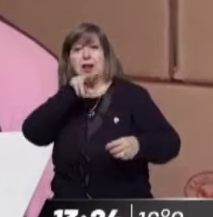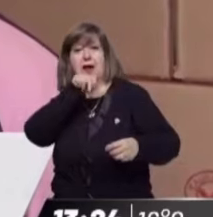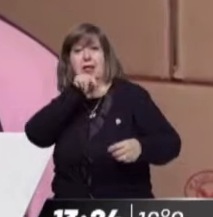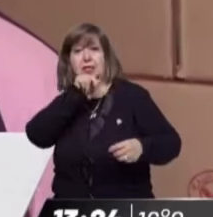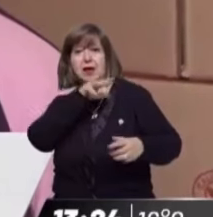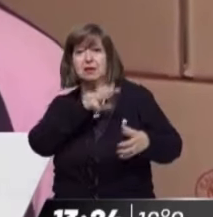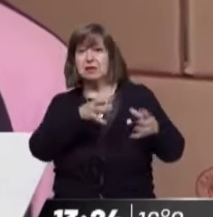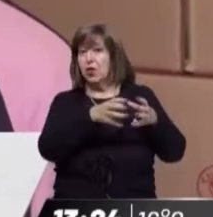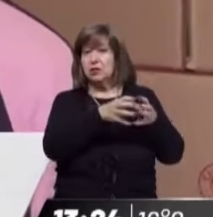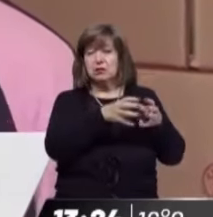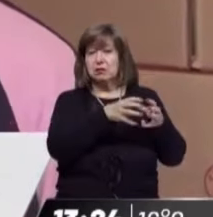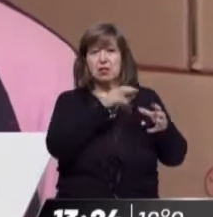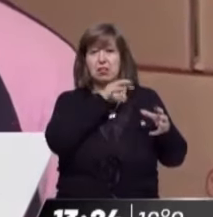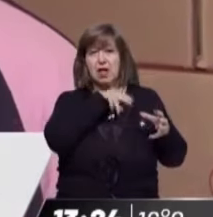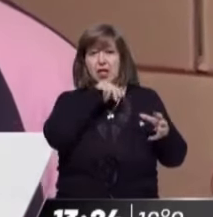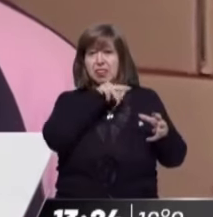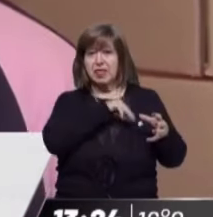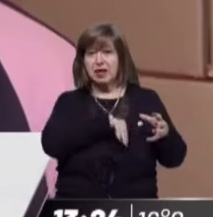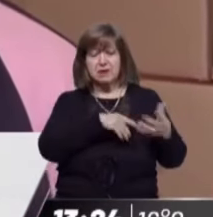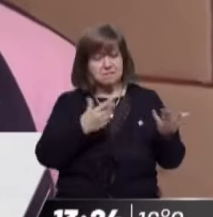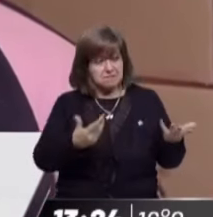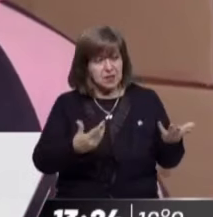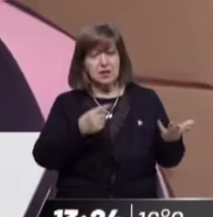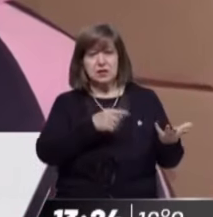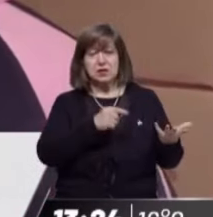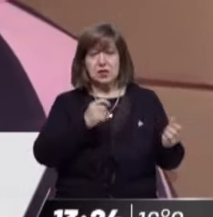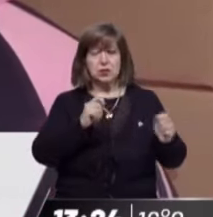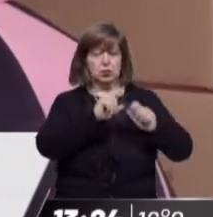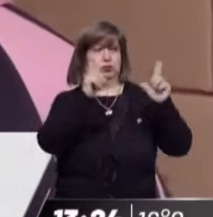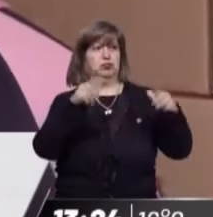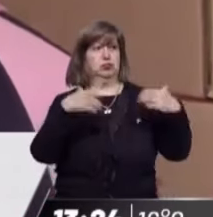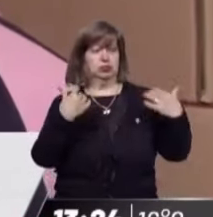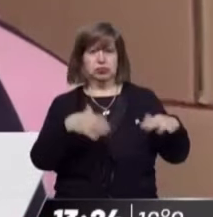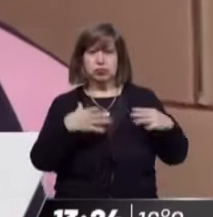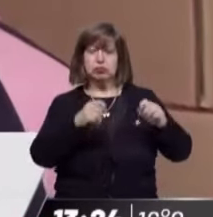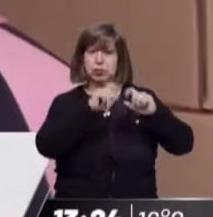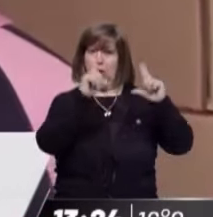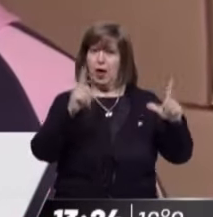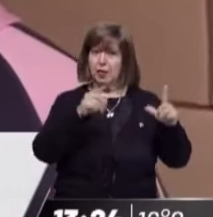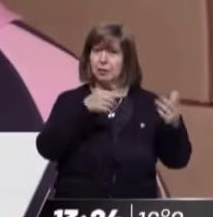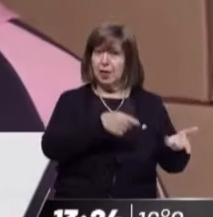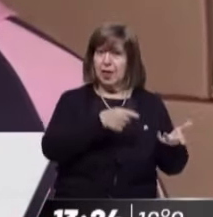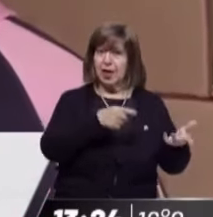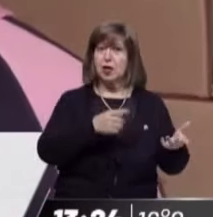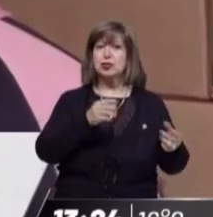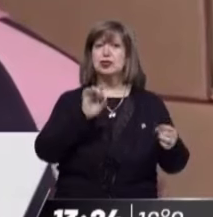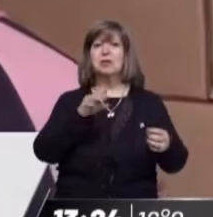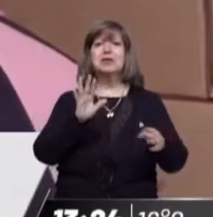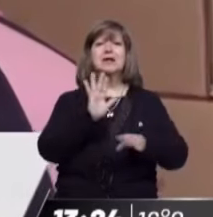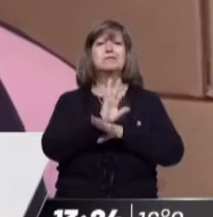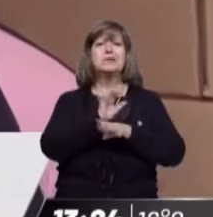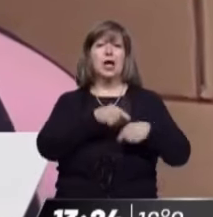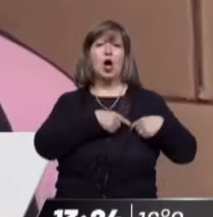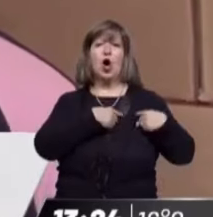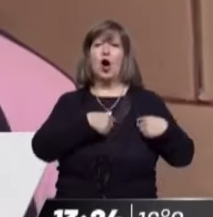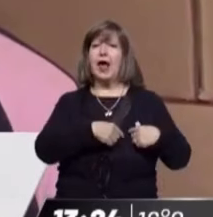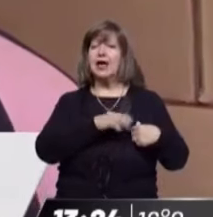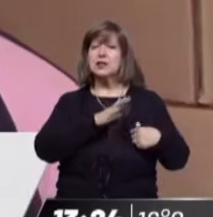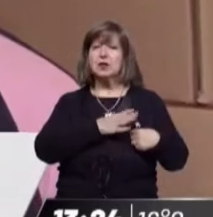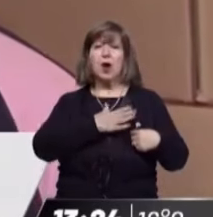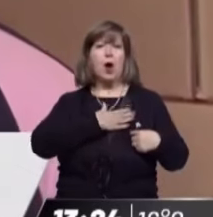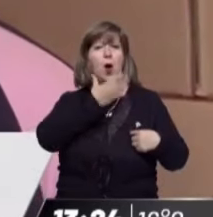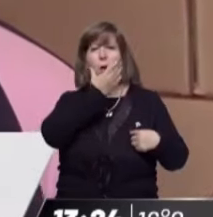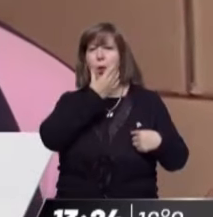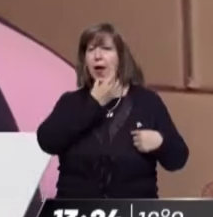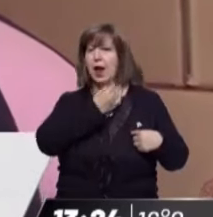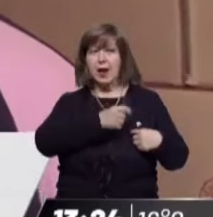hacer lo que hace y la verdad que yo eso lo admiro mucho y solamente hay que tener corazón para para hacer